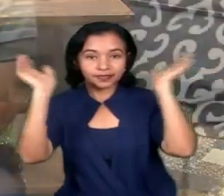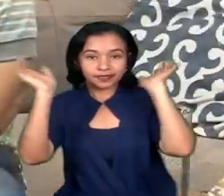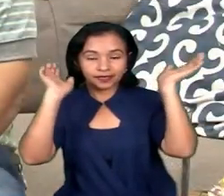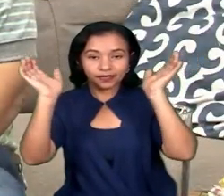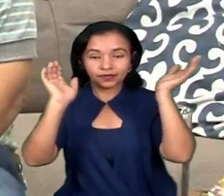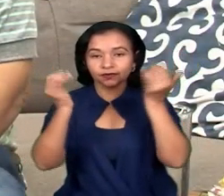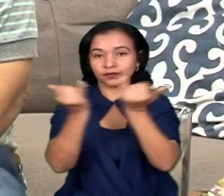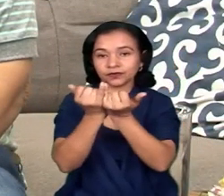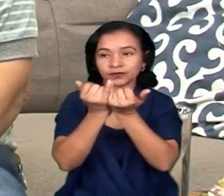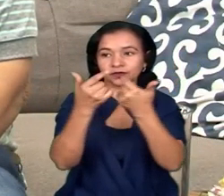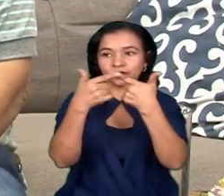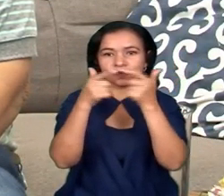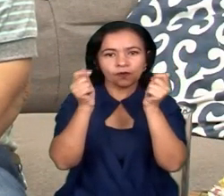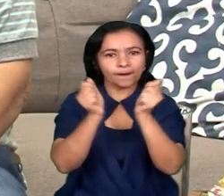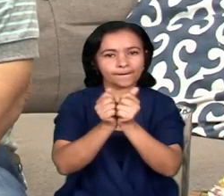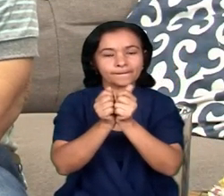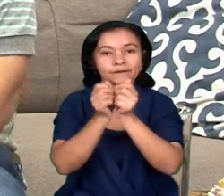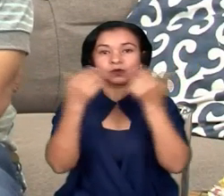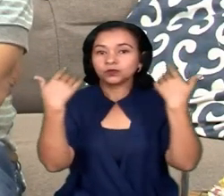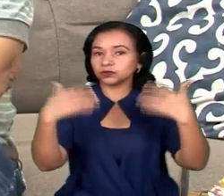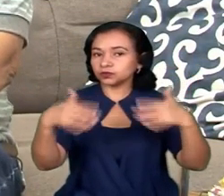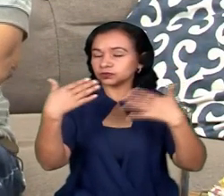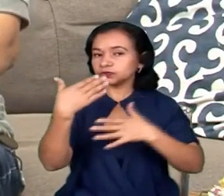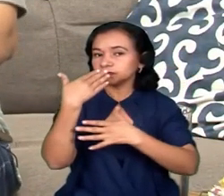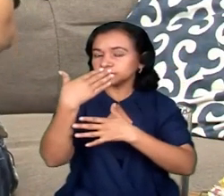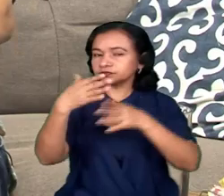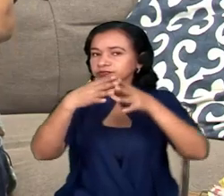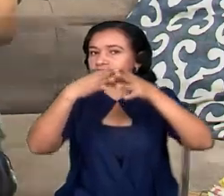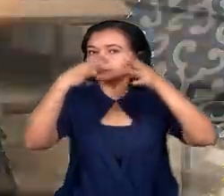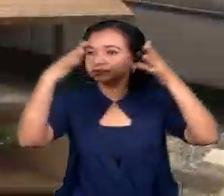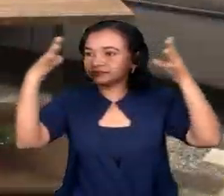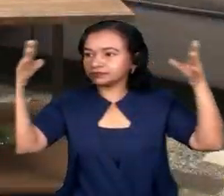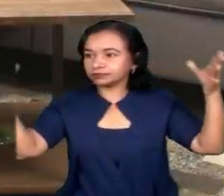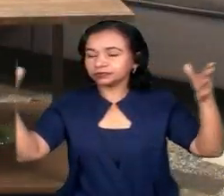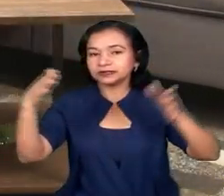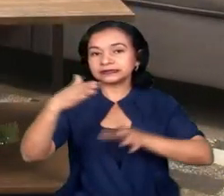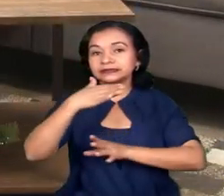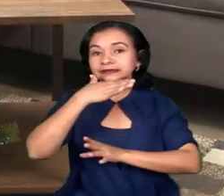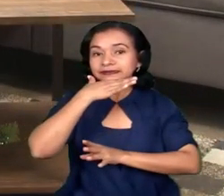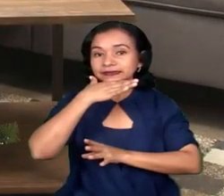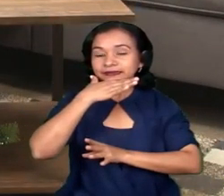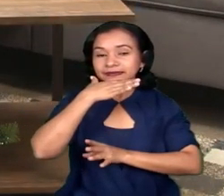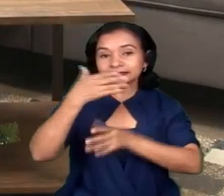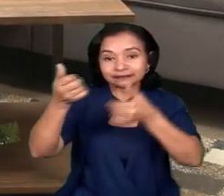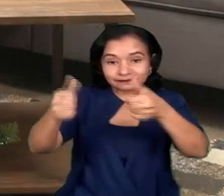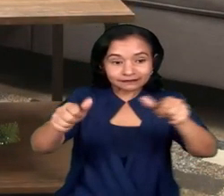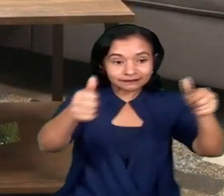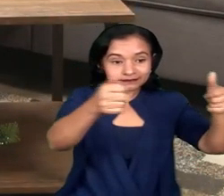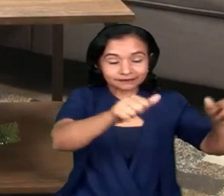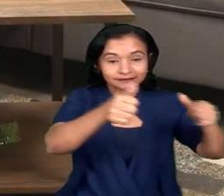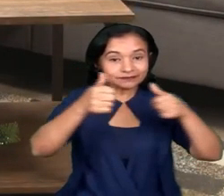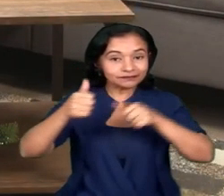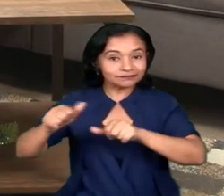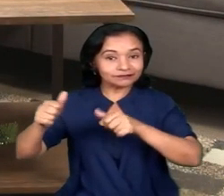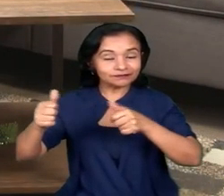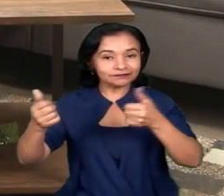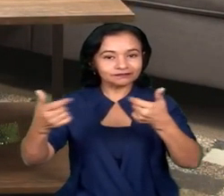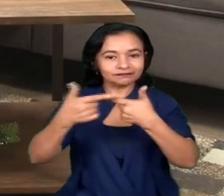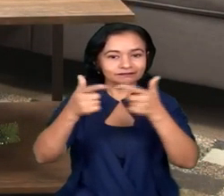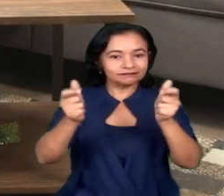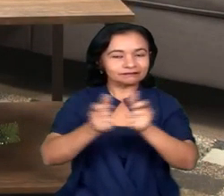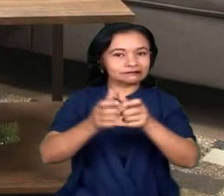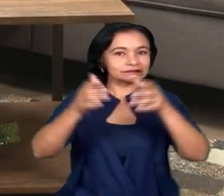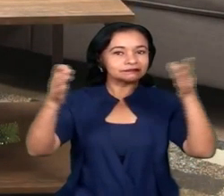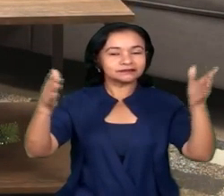Un sector bastante grande y me imagino que debe ser muy difícil ponerse de acuerdo a partir de un sector